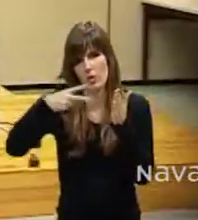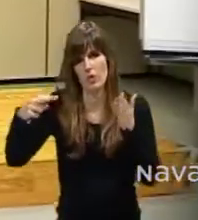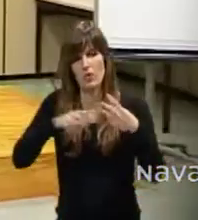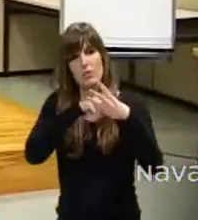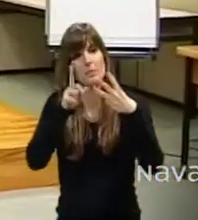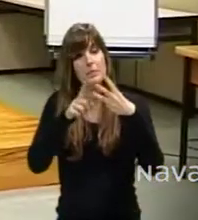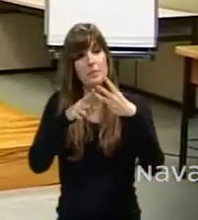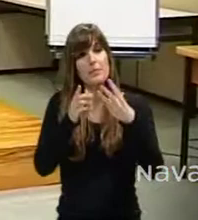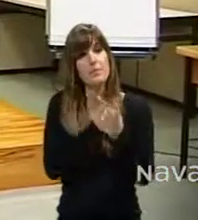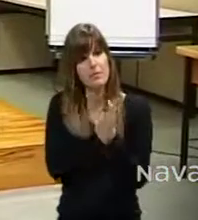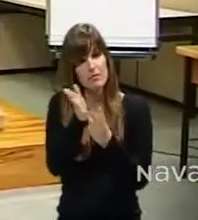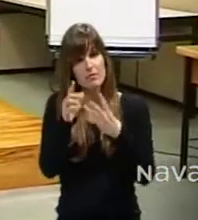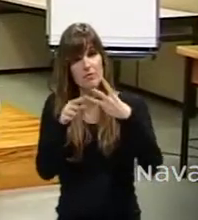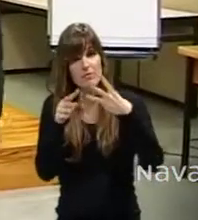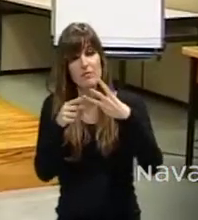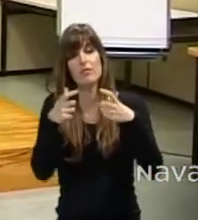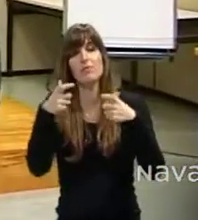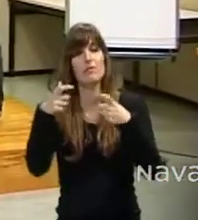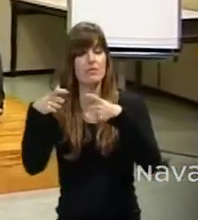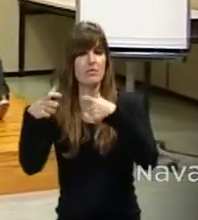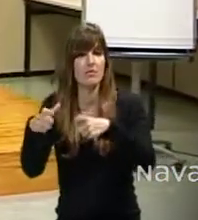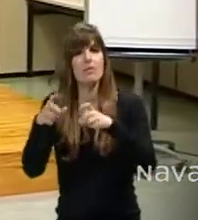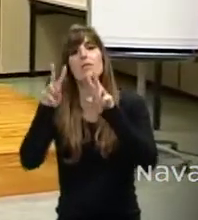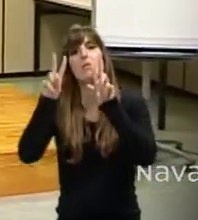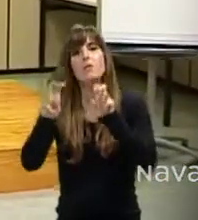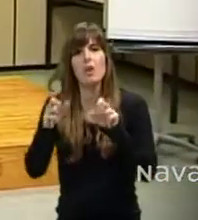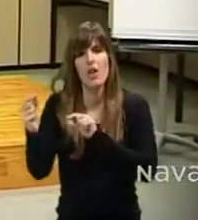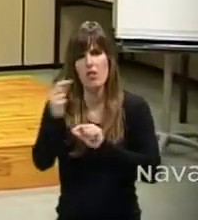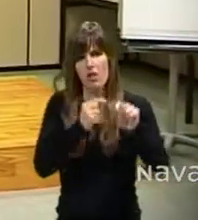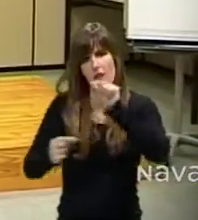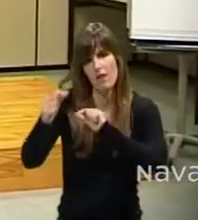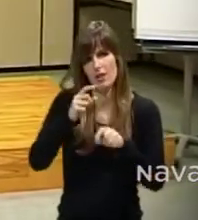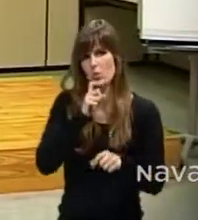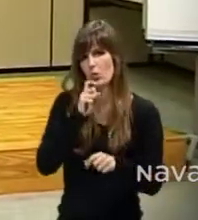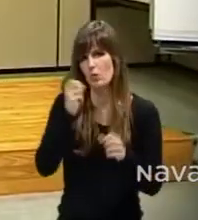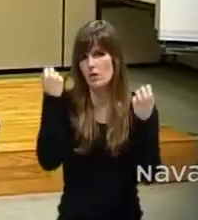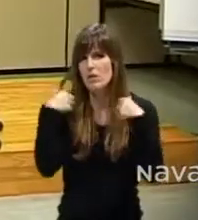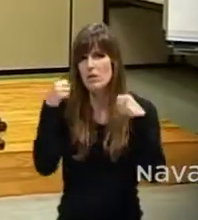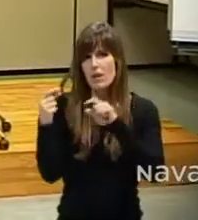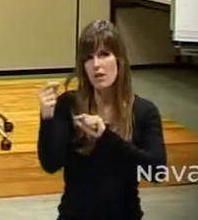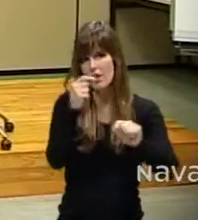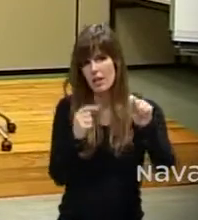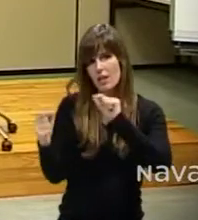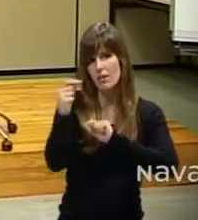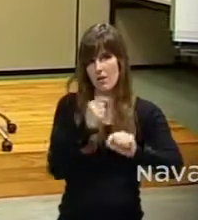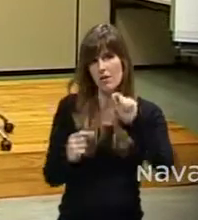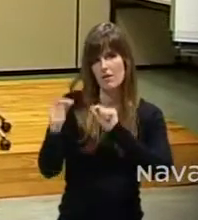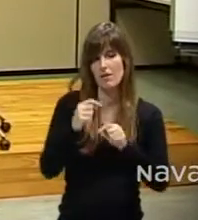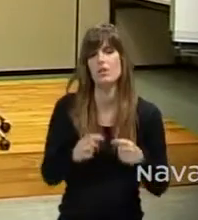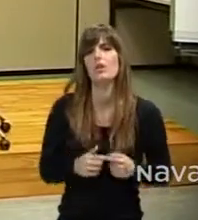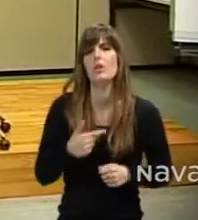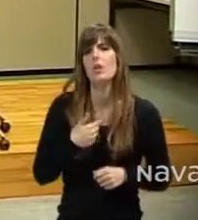tercera parte que es todo el tema de debates en sí, debates propiamente dichos. Bueno, yo empecé en la